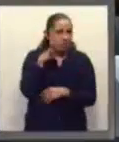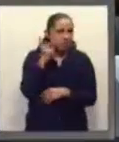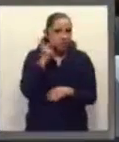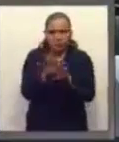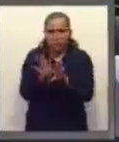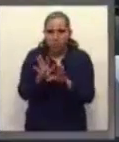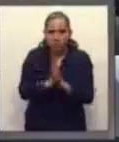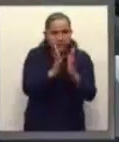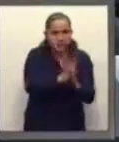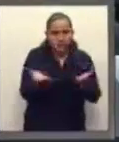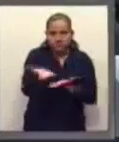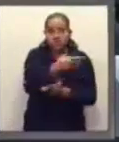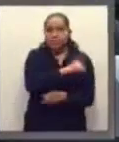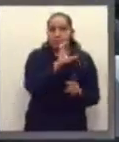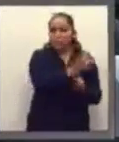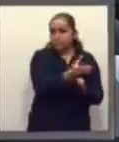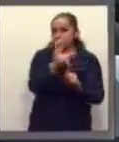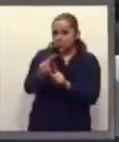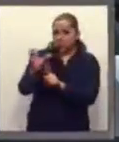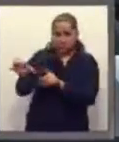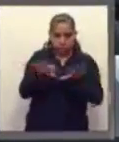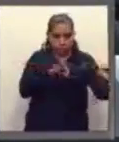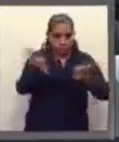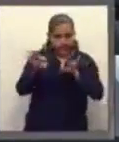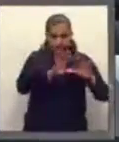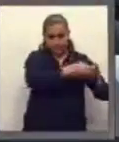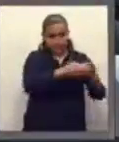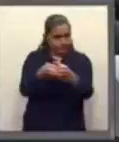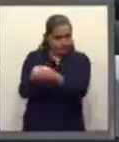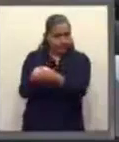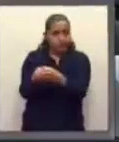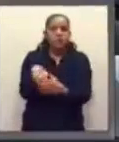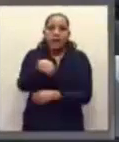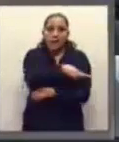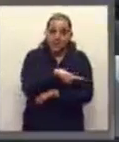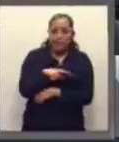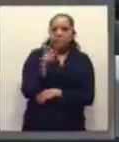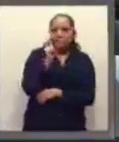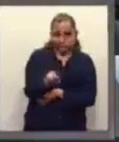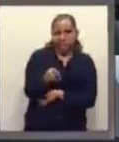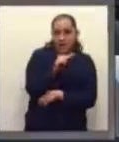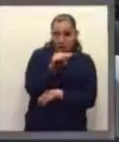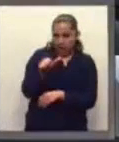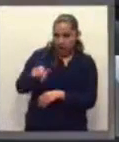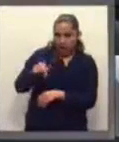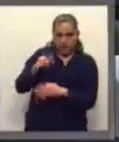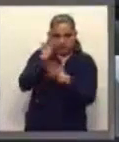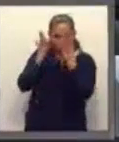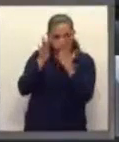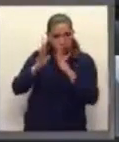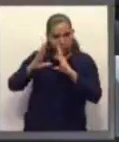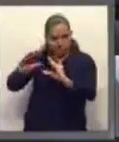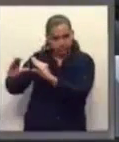se integran y sin lugar a duda van a afectar el trabajo de los centros de estudios asignados. ¿Por